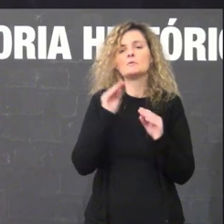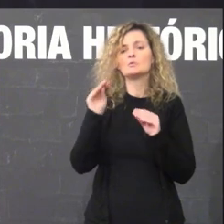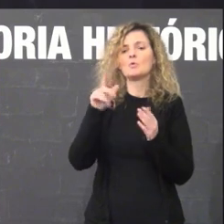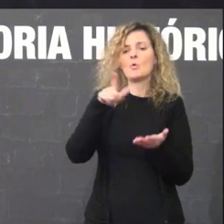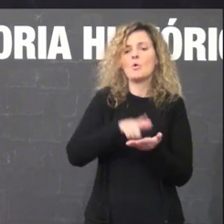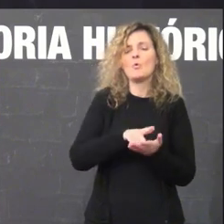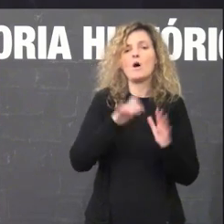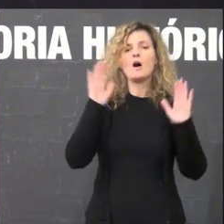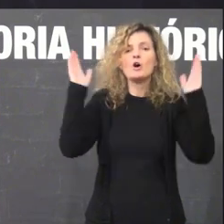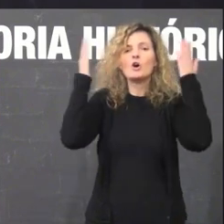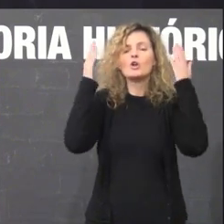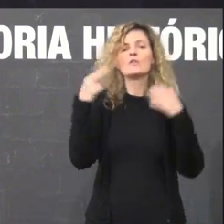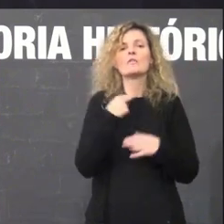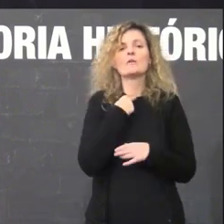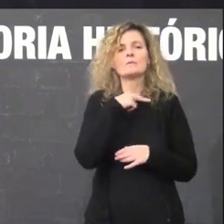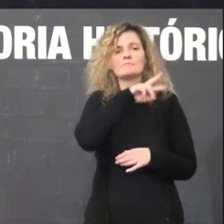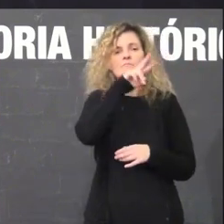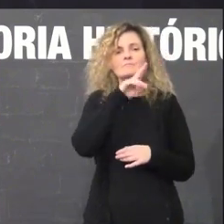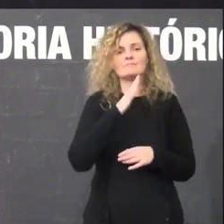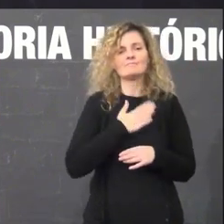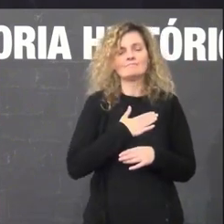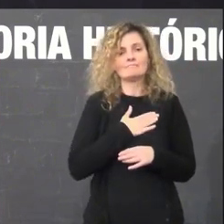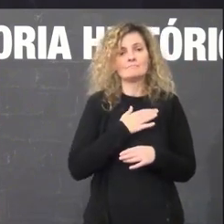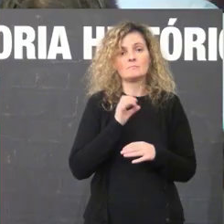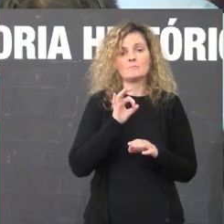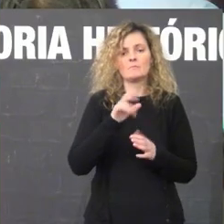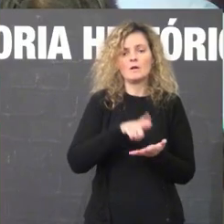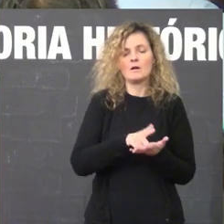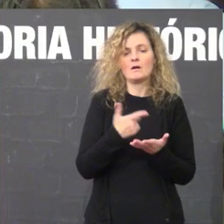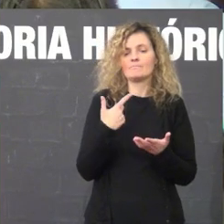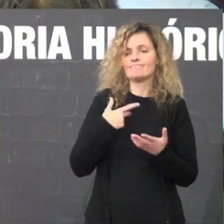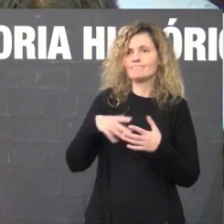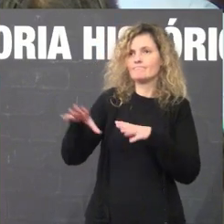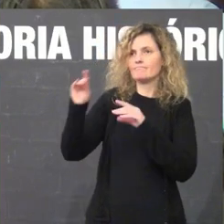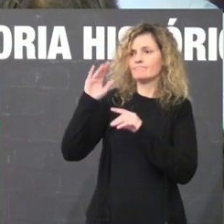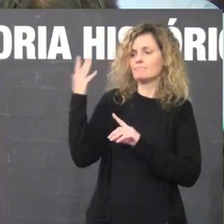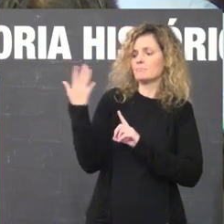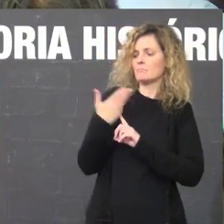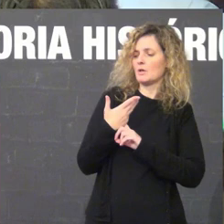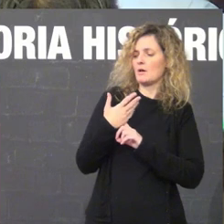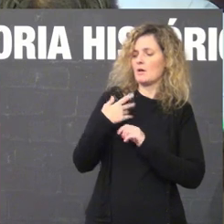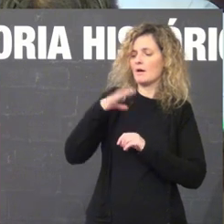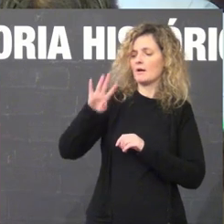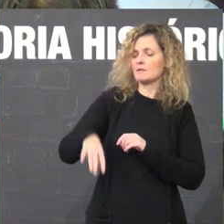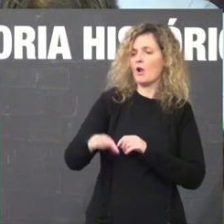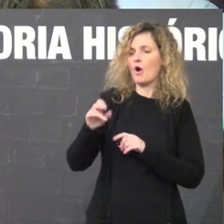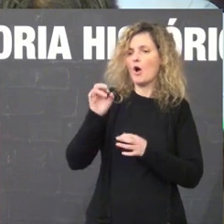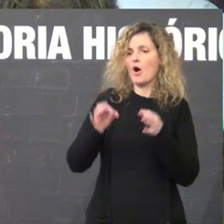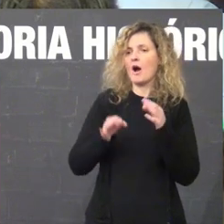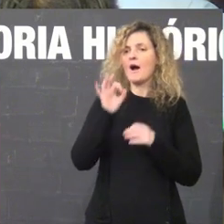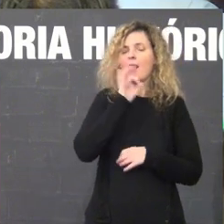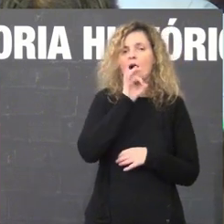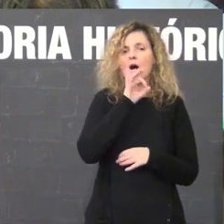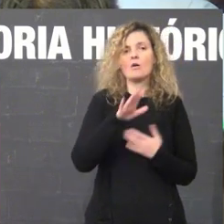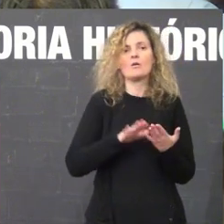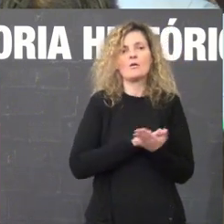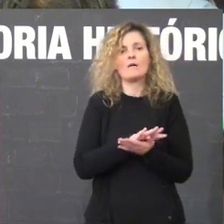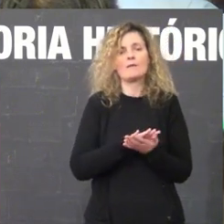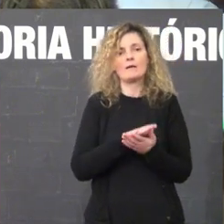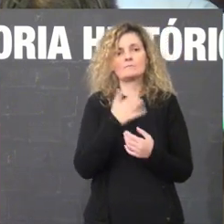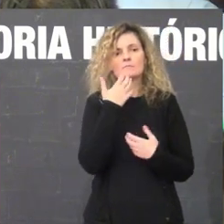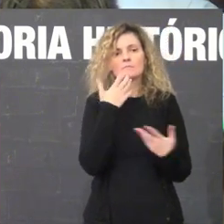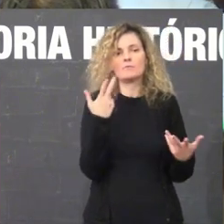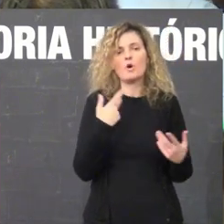en el congreso de los diputados y es ha percibido por ello por hablar Catalán o por hablar Gallego o cuando sucede que no sé